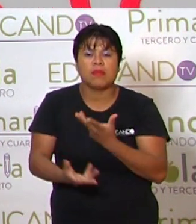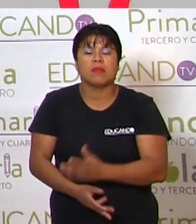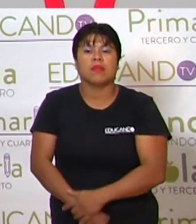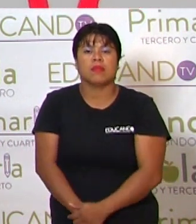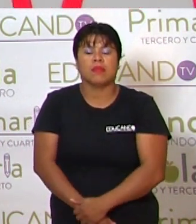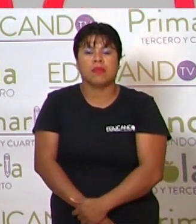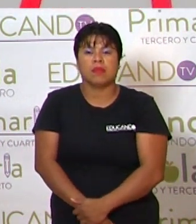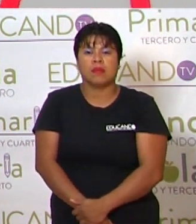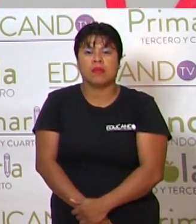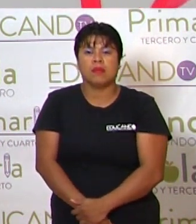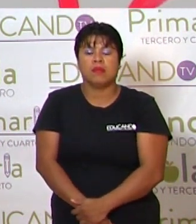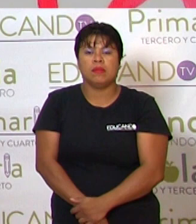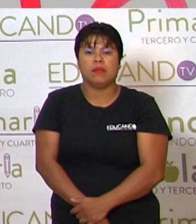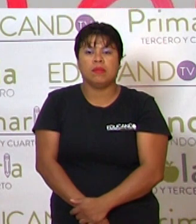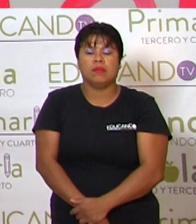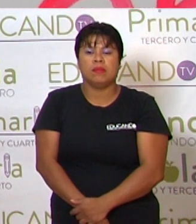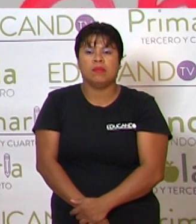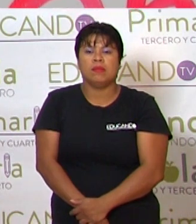bien,